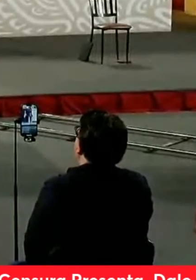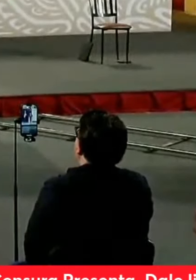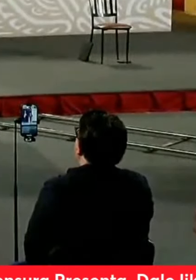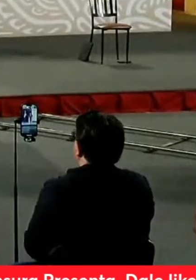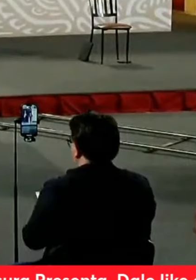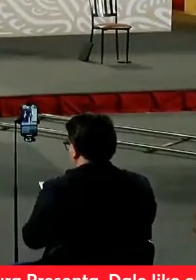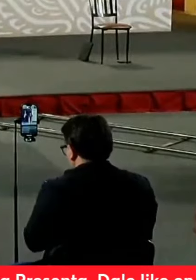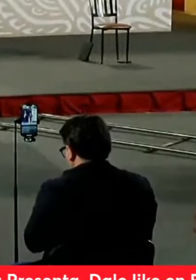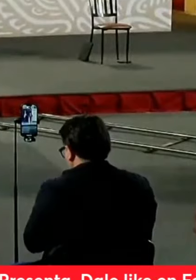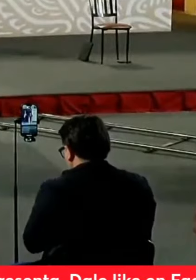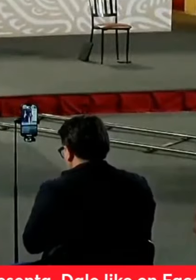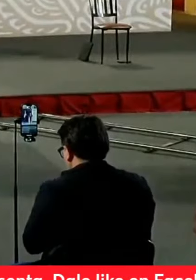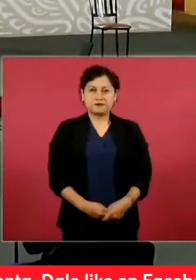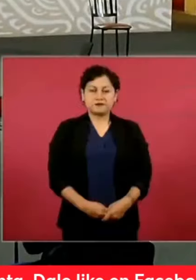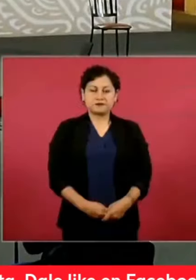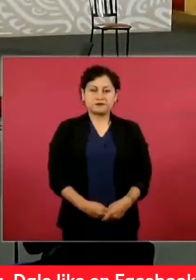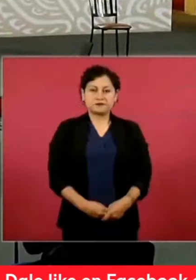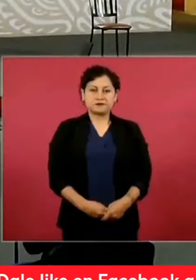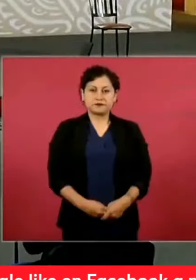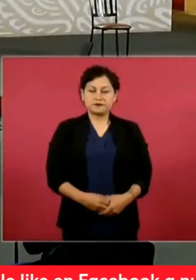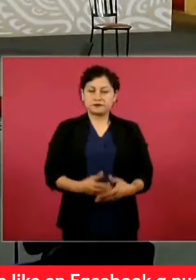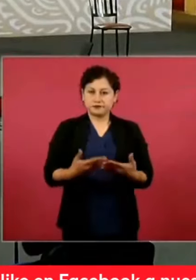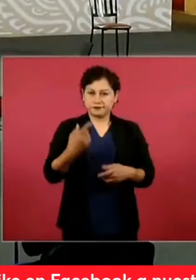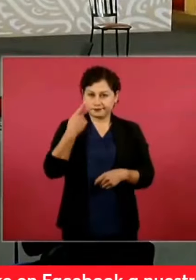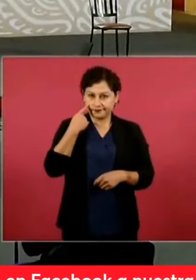Tenemos envíos mensuales